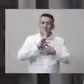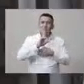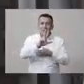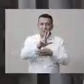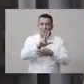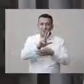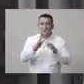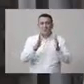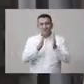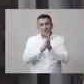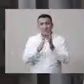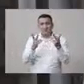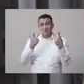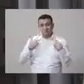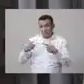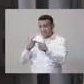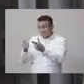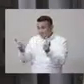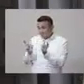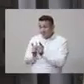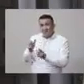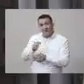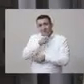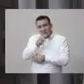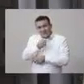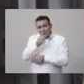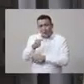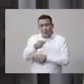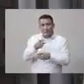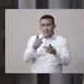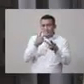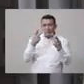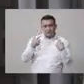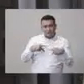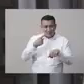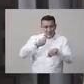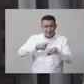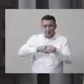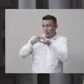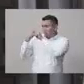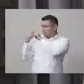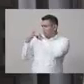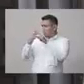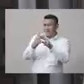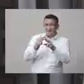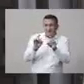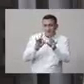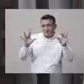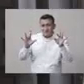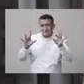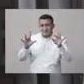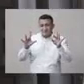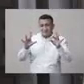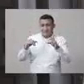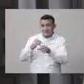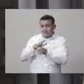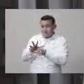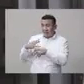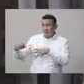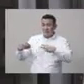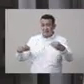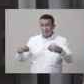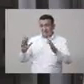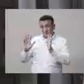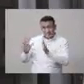lamentablemente hayan contraído y sido diagnosticadas por coronavirus, les proporcionaremos, a título de